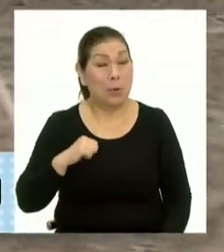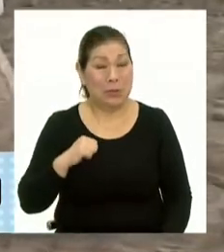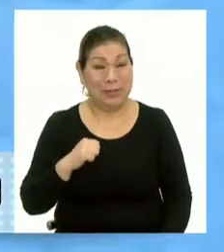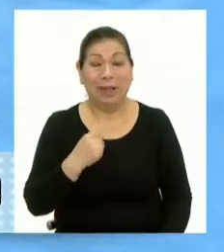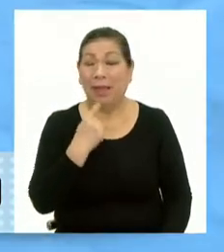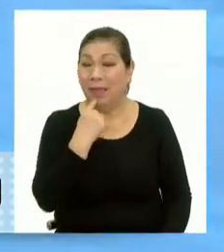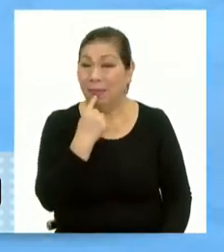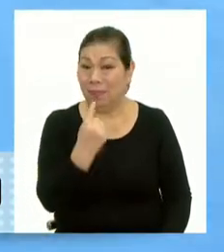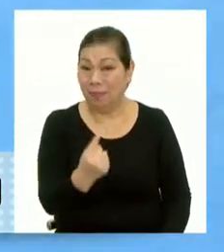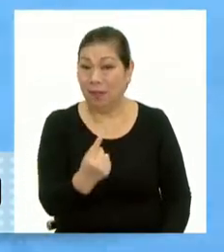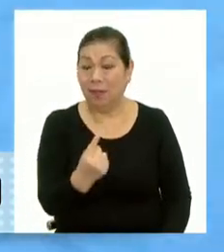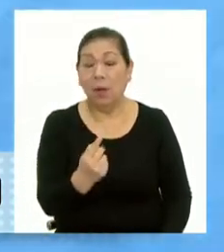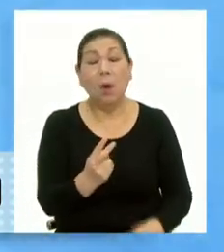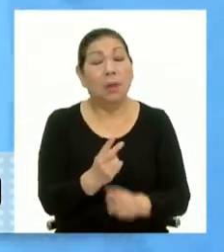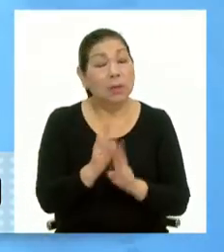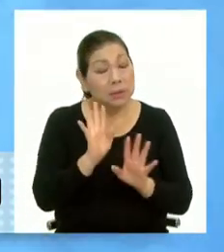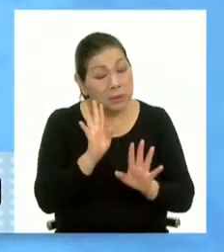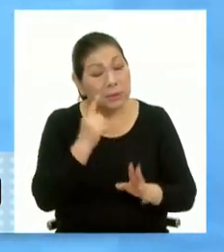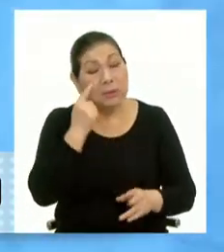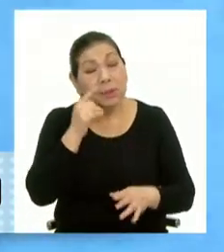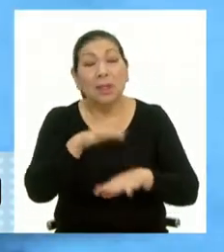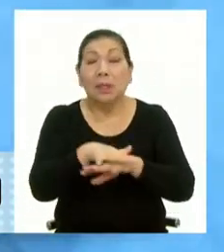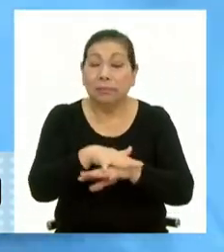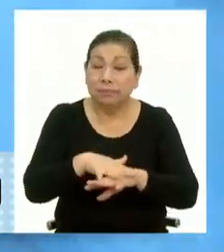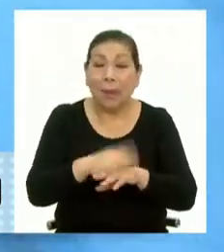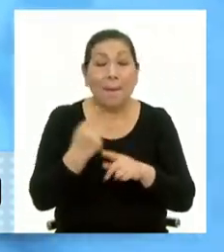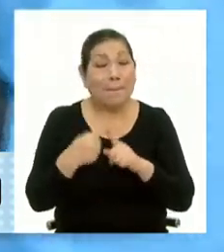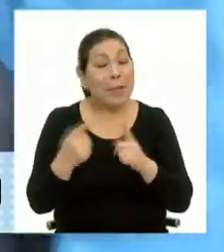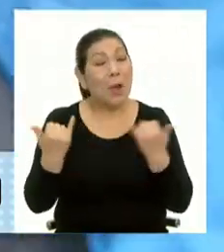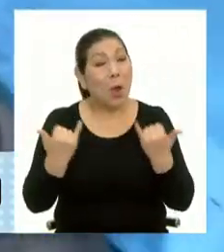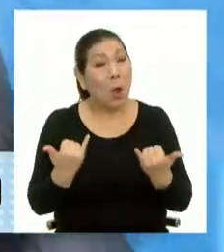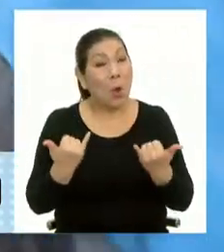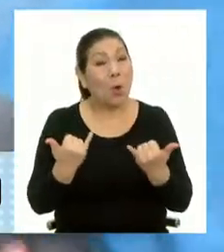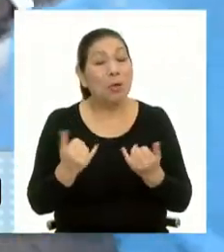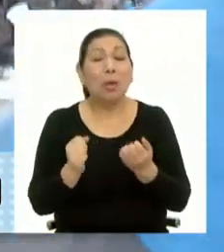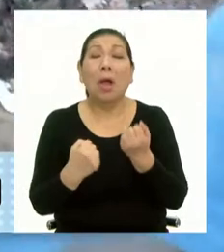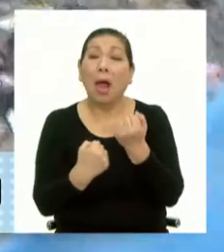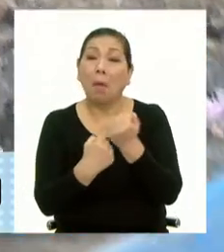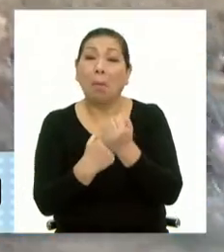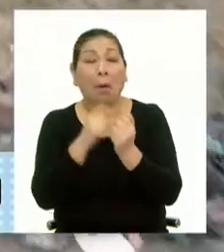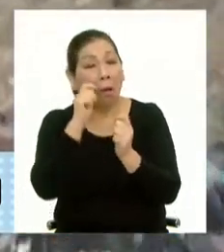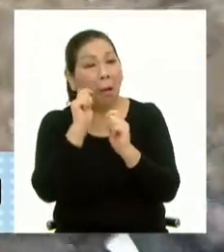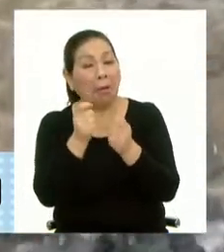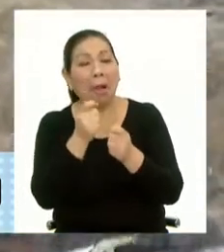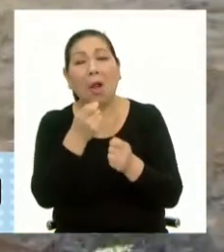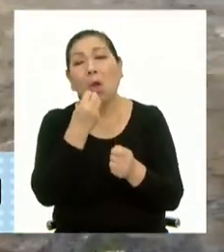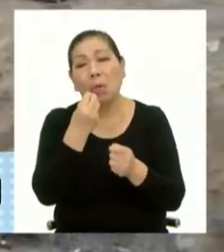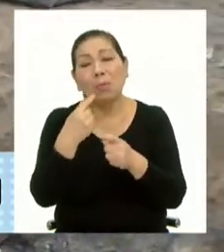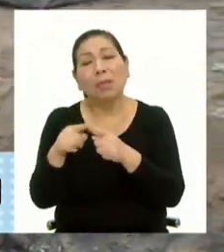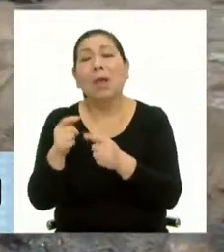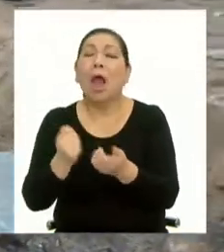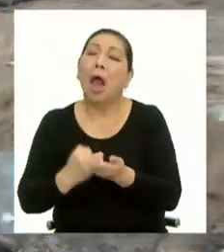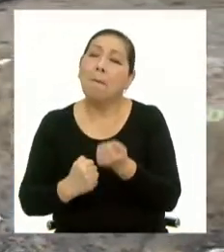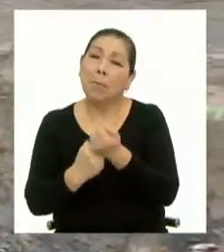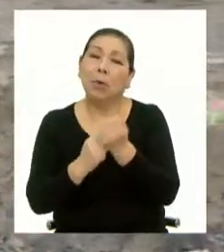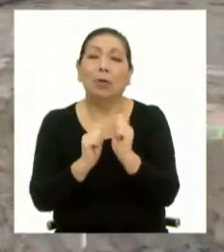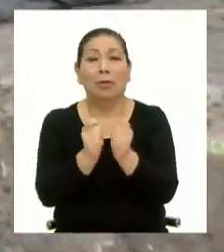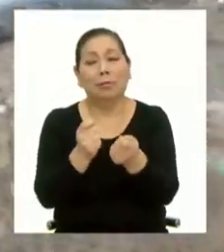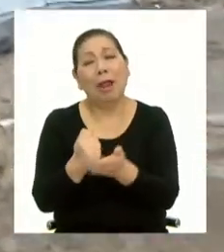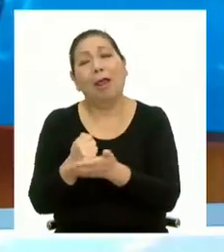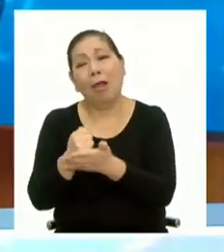distrito anunció que tomará medidas al respecto. Por el momento, hay vecinos solidarios que están repartiendo alimentos a los damnificados.